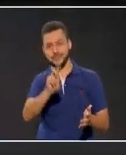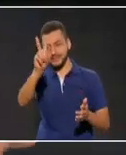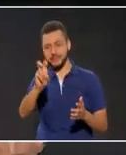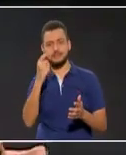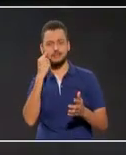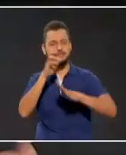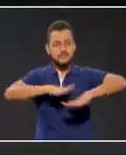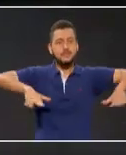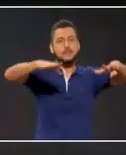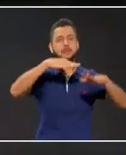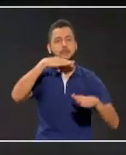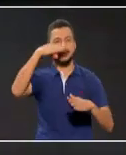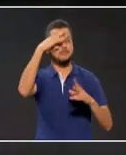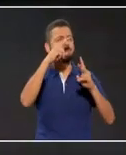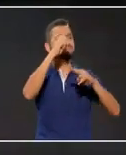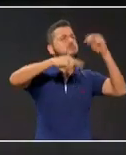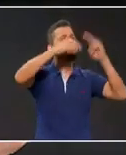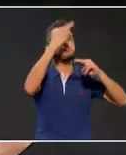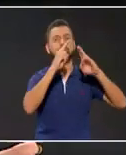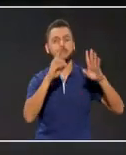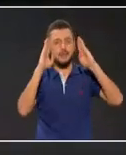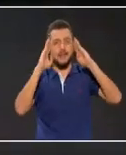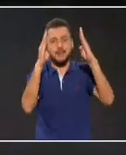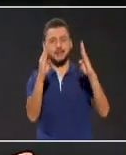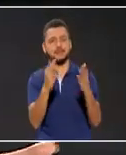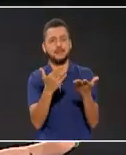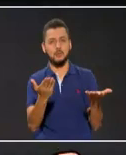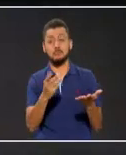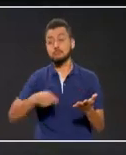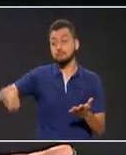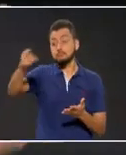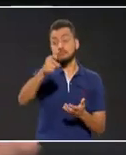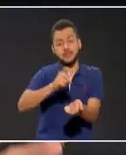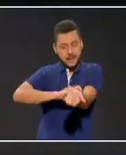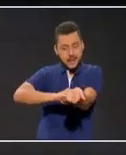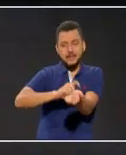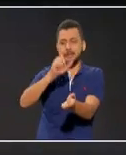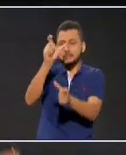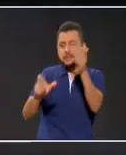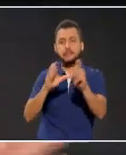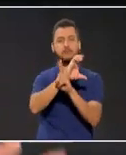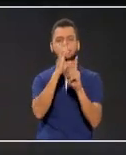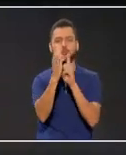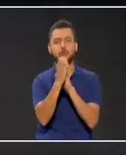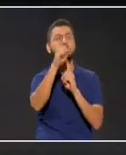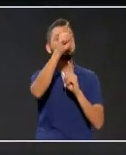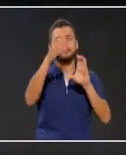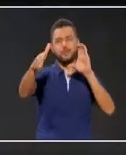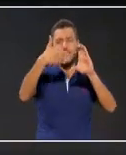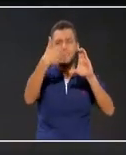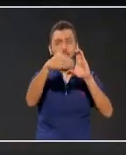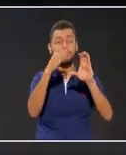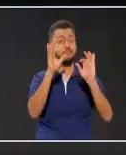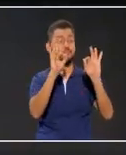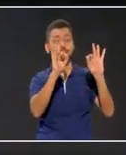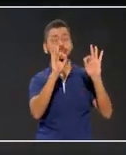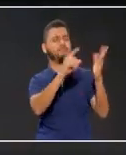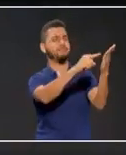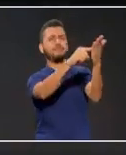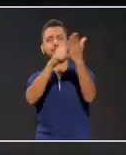una infraestructura de la calidad que tenemos, la amabilidad de la gente, el clima, vamos a empezar a poner a funcionar esta